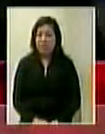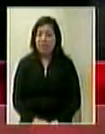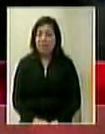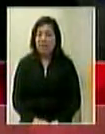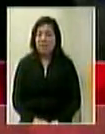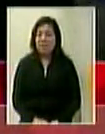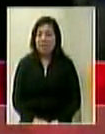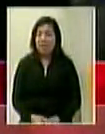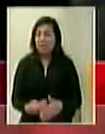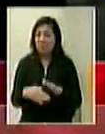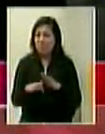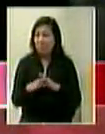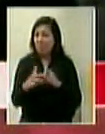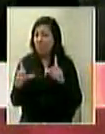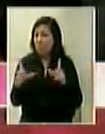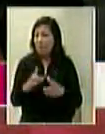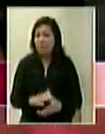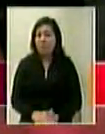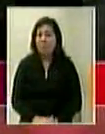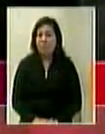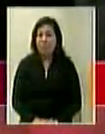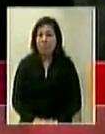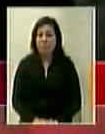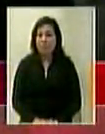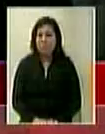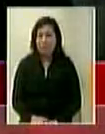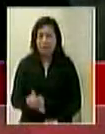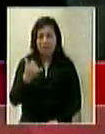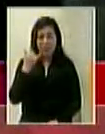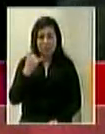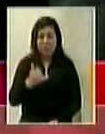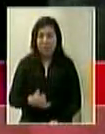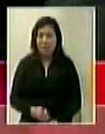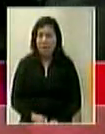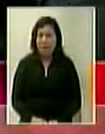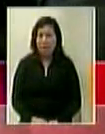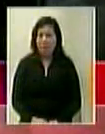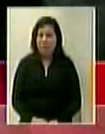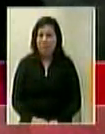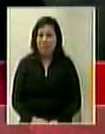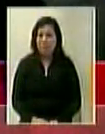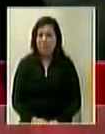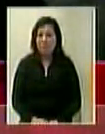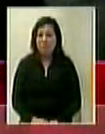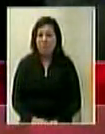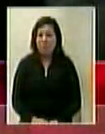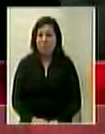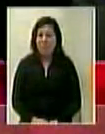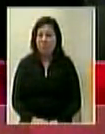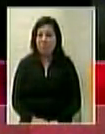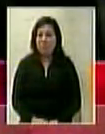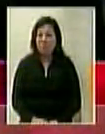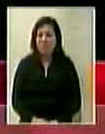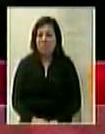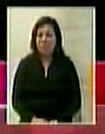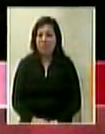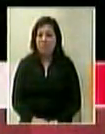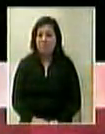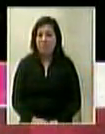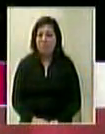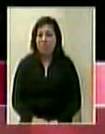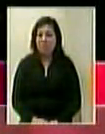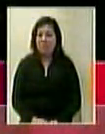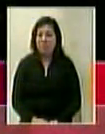conocido, dentro de un televisor tenía 5 celulares. Y cuando le quitamos, abriendo el televisor, los 5 celulares, me